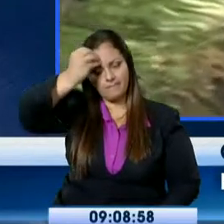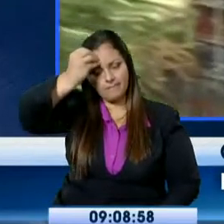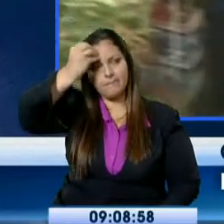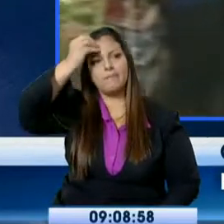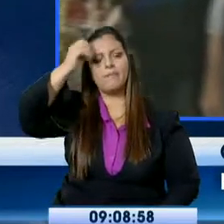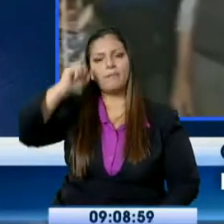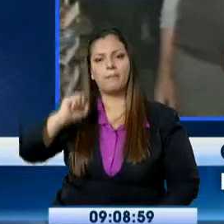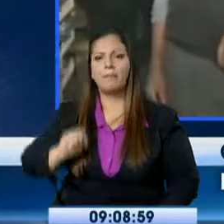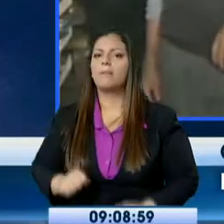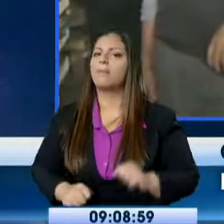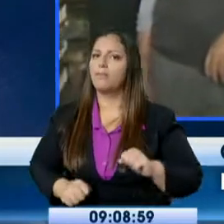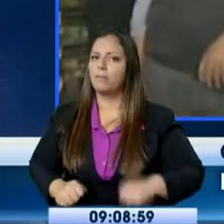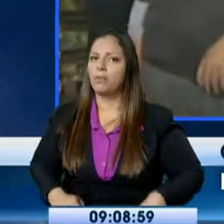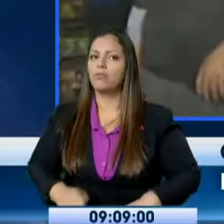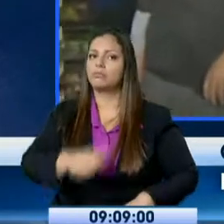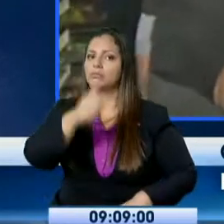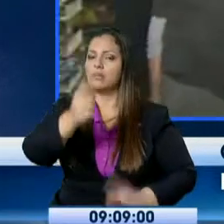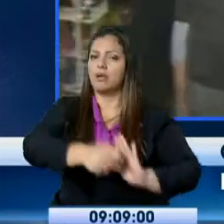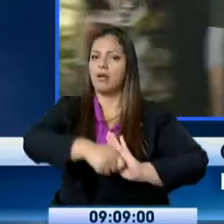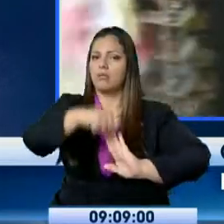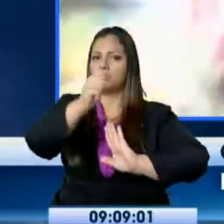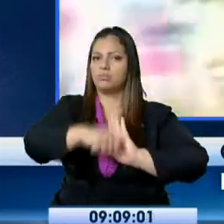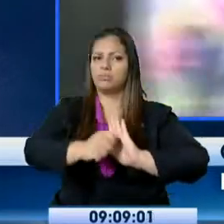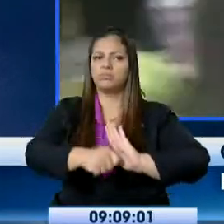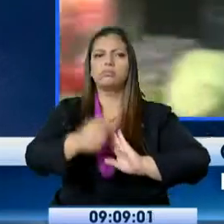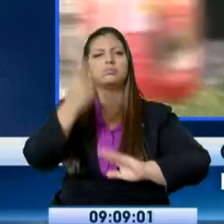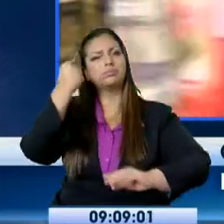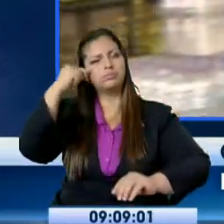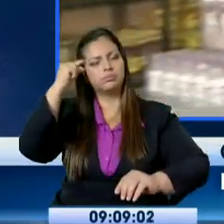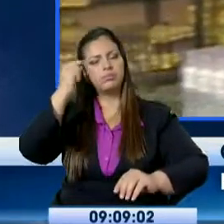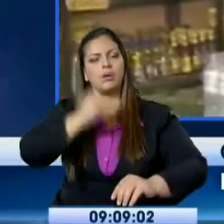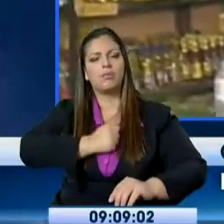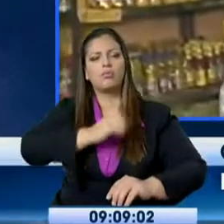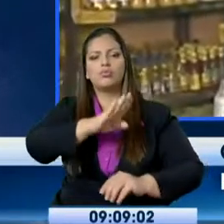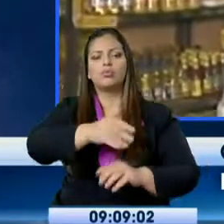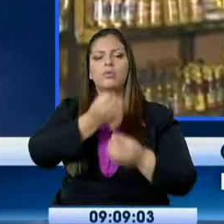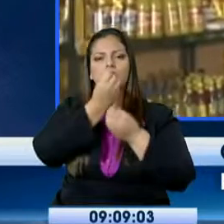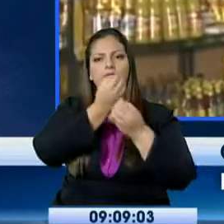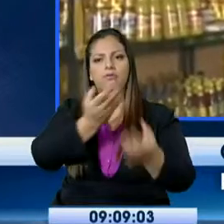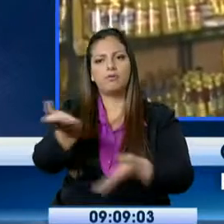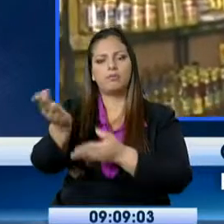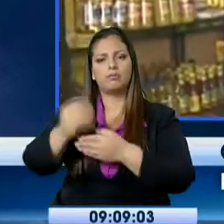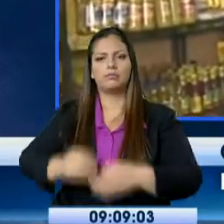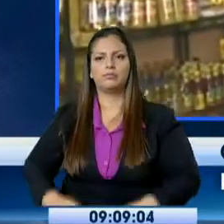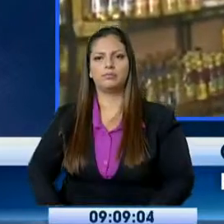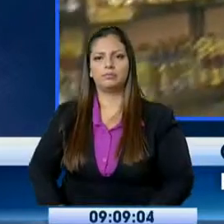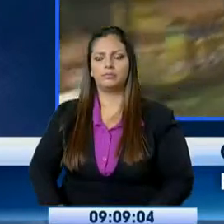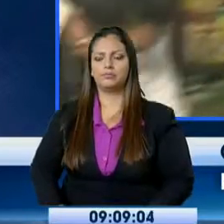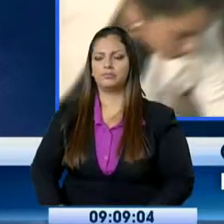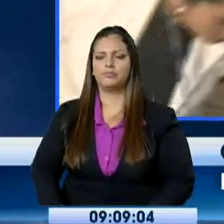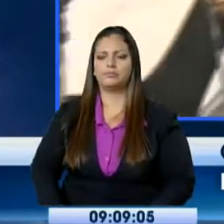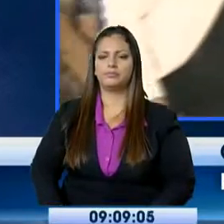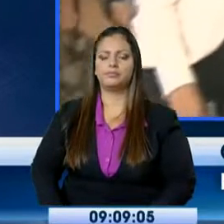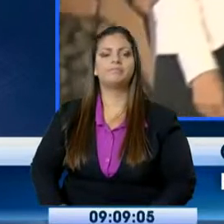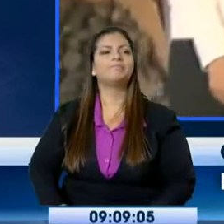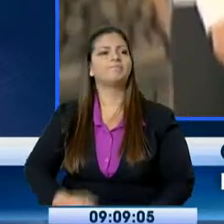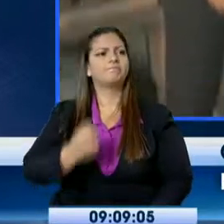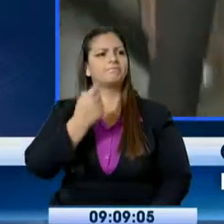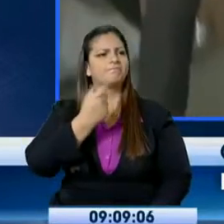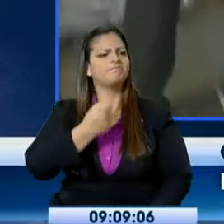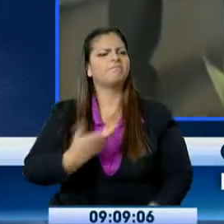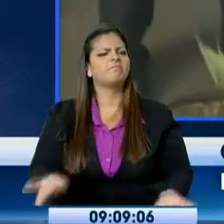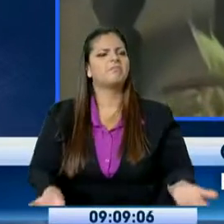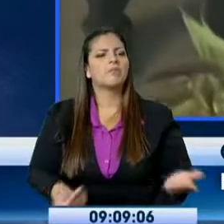poner a conocimiento de la defensoría del pueblo para concluir tendiente en el control de personas que es otra grave situación